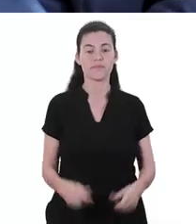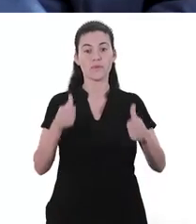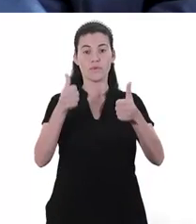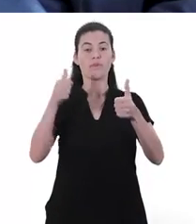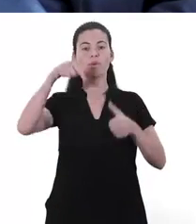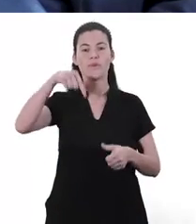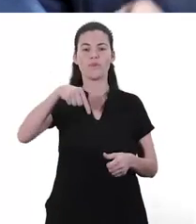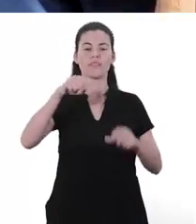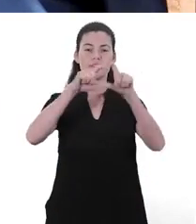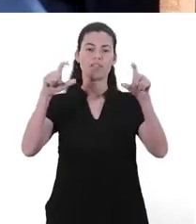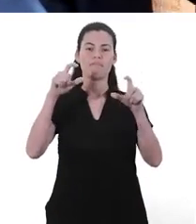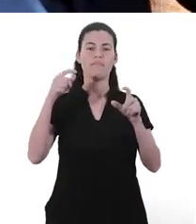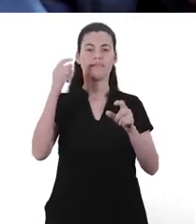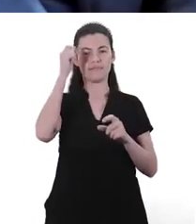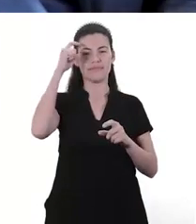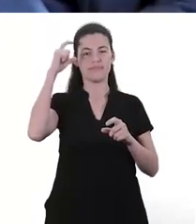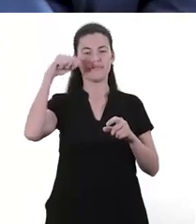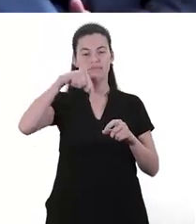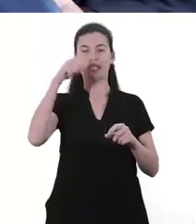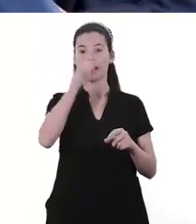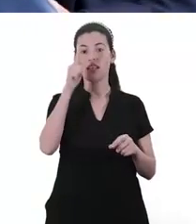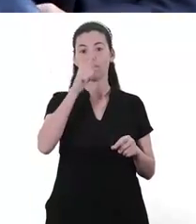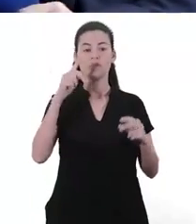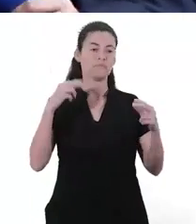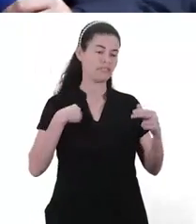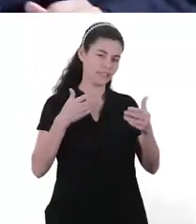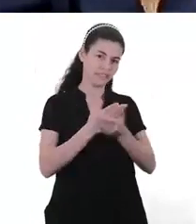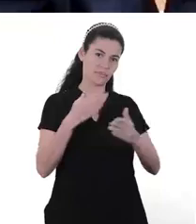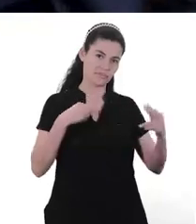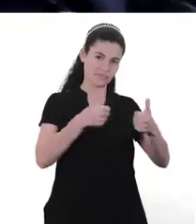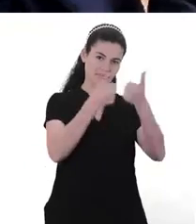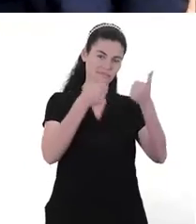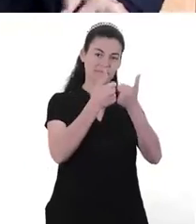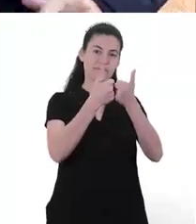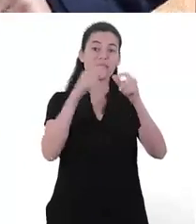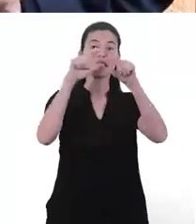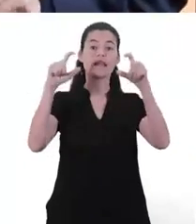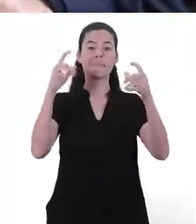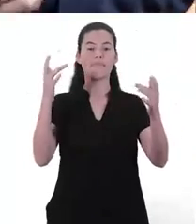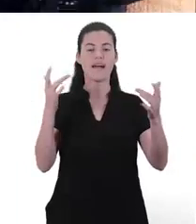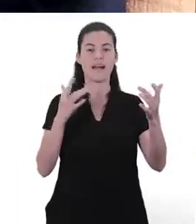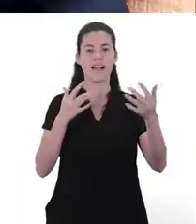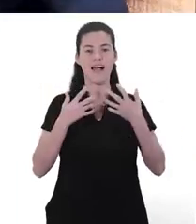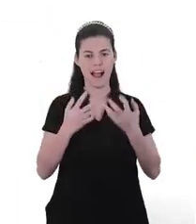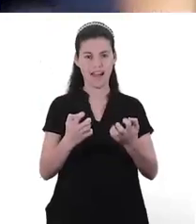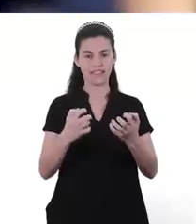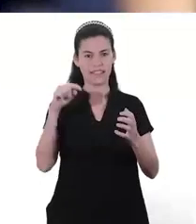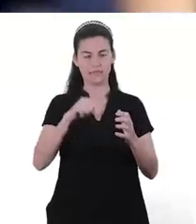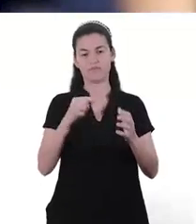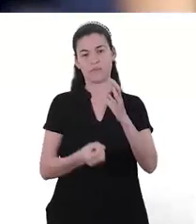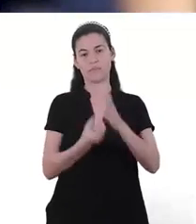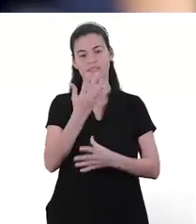Bueno, hoy en Teletón Arandú, aquí de la Fundación Teletón, donde nos encontramos siempre, vamos a hablar de arte y lo vamos a hacer ahora.